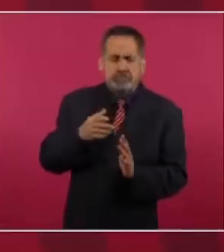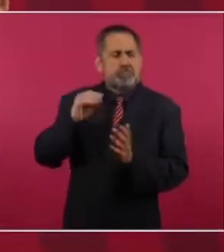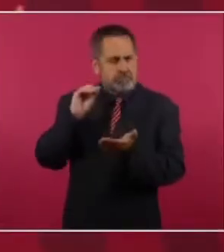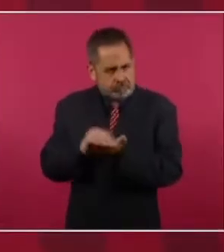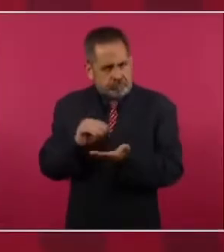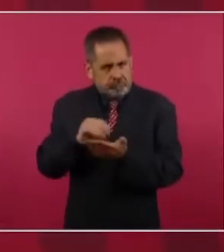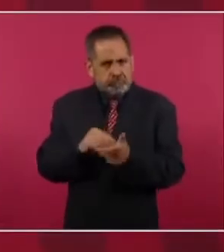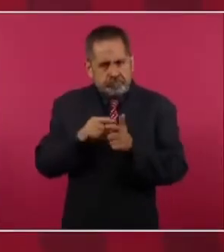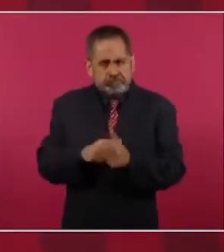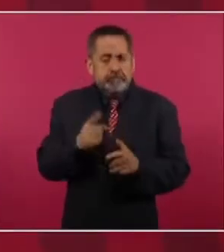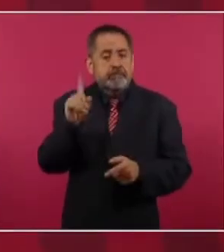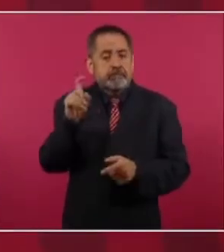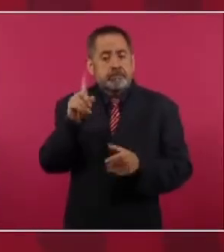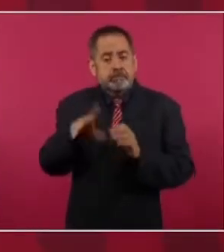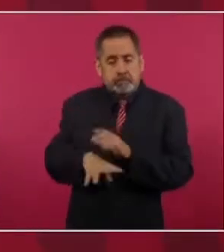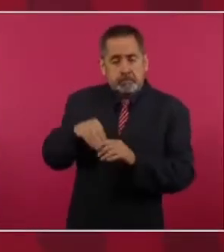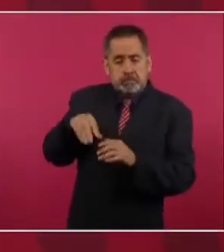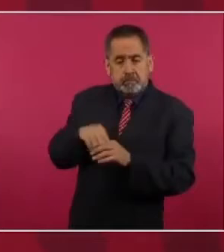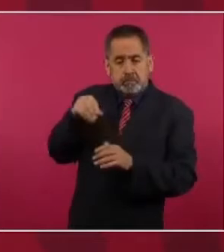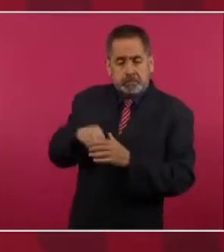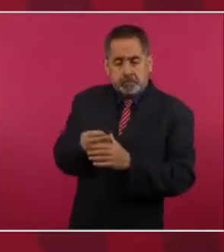Seguimos extrayendo agua de los pozos,